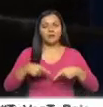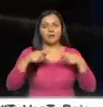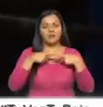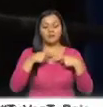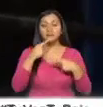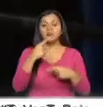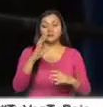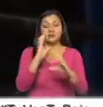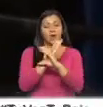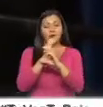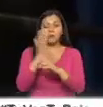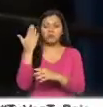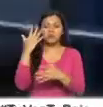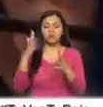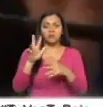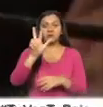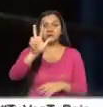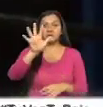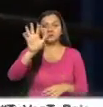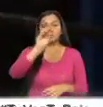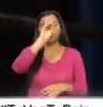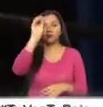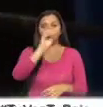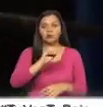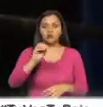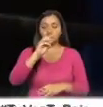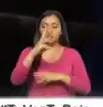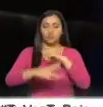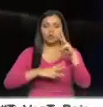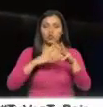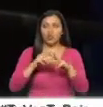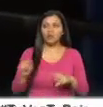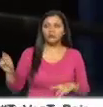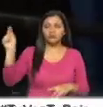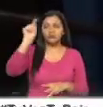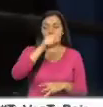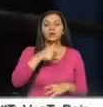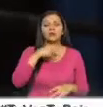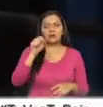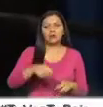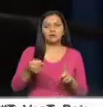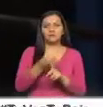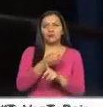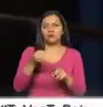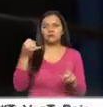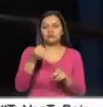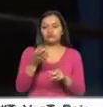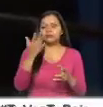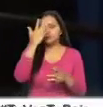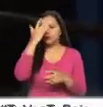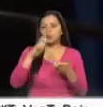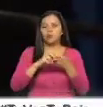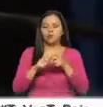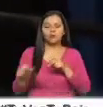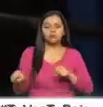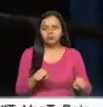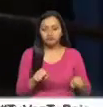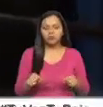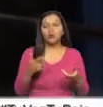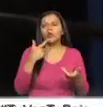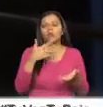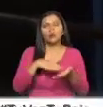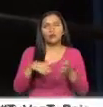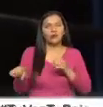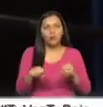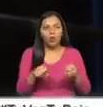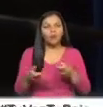que 35% de las mujeres a nivel mundial han sufrido alguna forma de violencia. En momentos críticos, como los